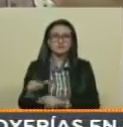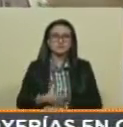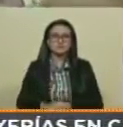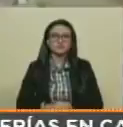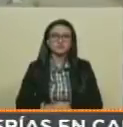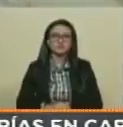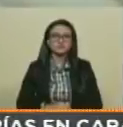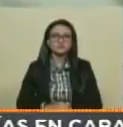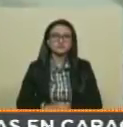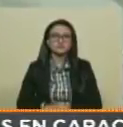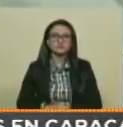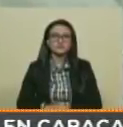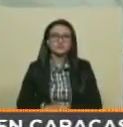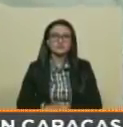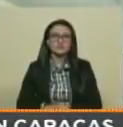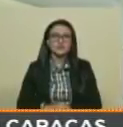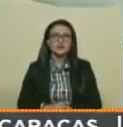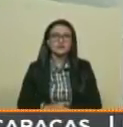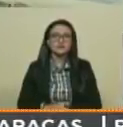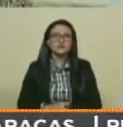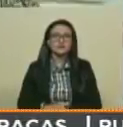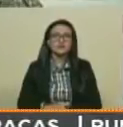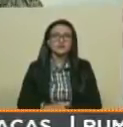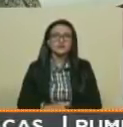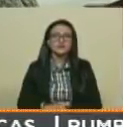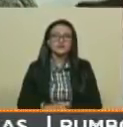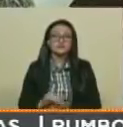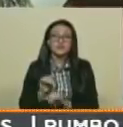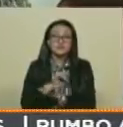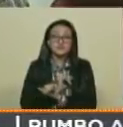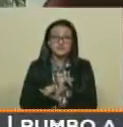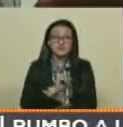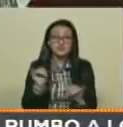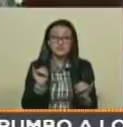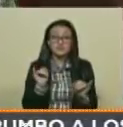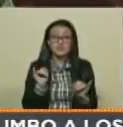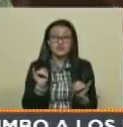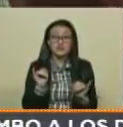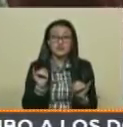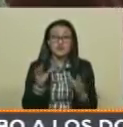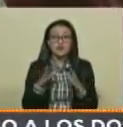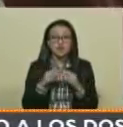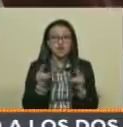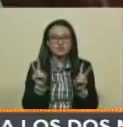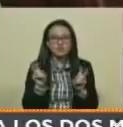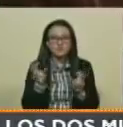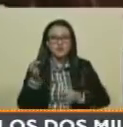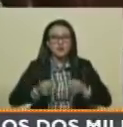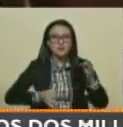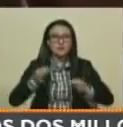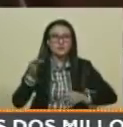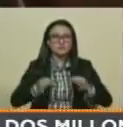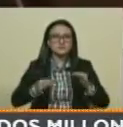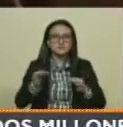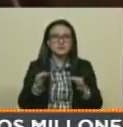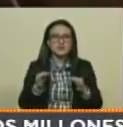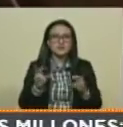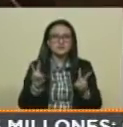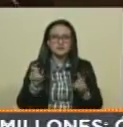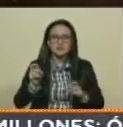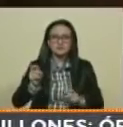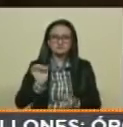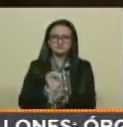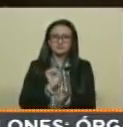la parte, digamos, los anteproyectos de demandas civiles, cuando culminen ya todos los casos judicializables a nivel penal,